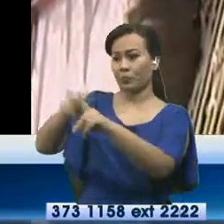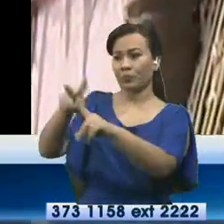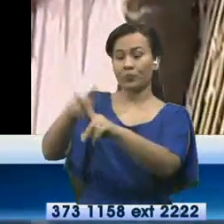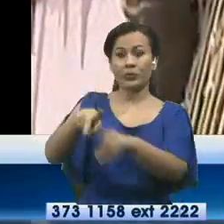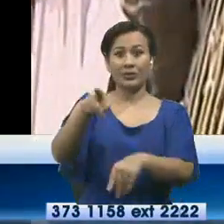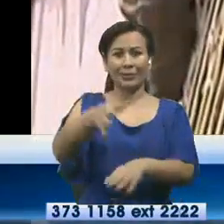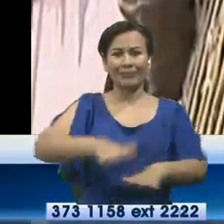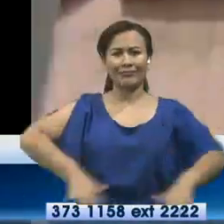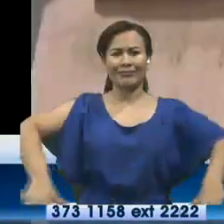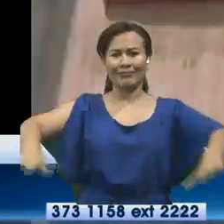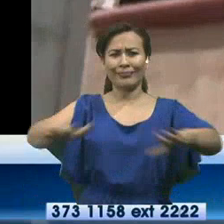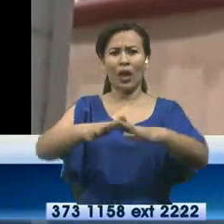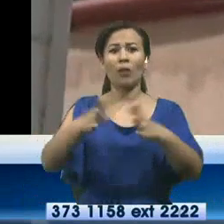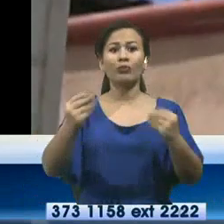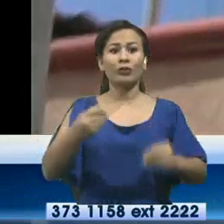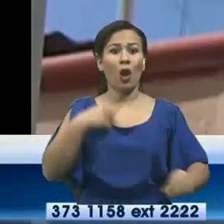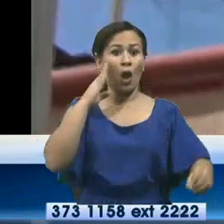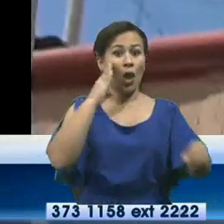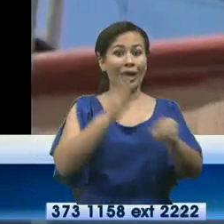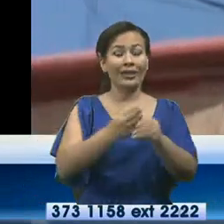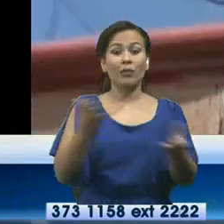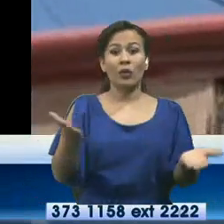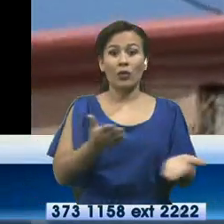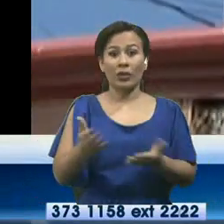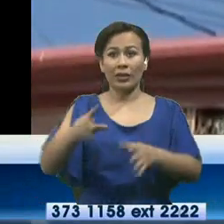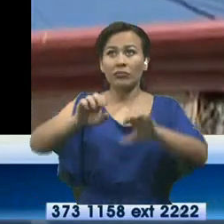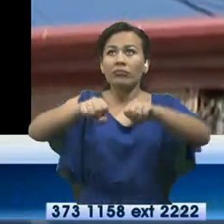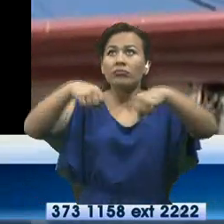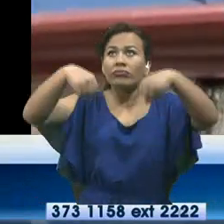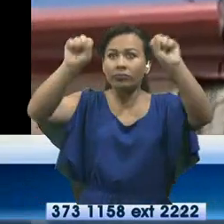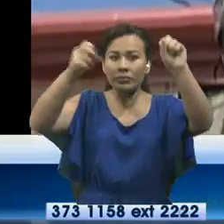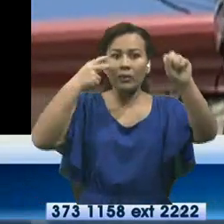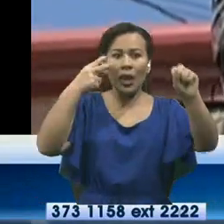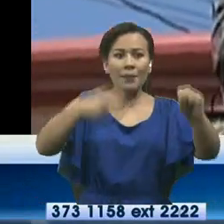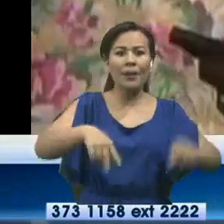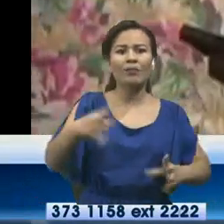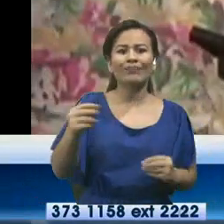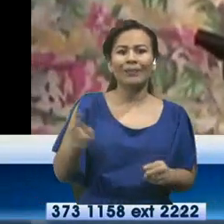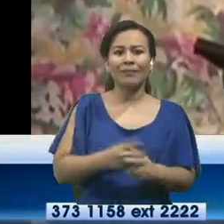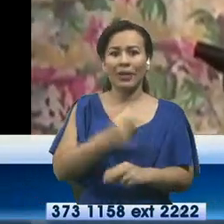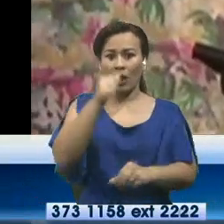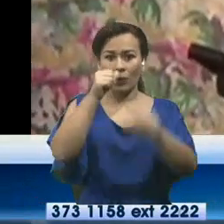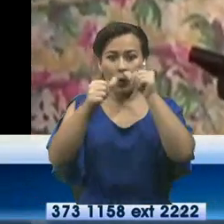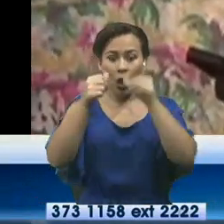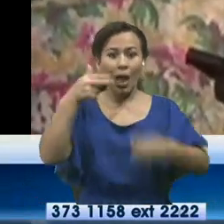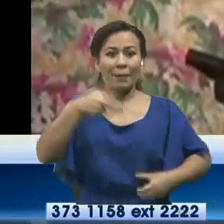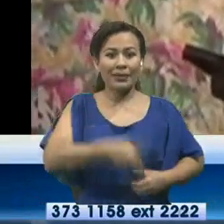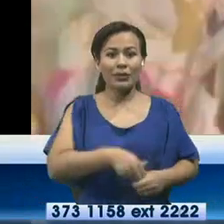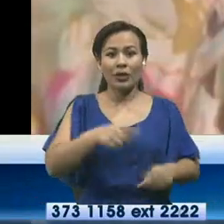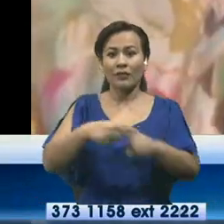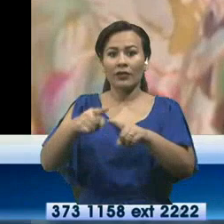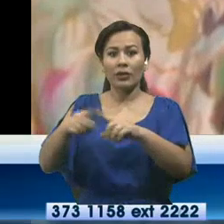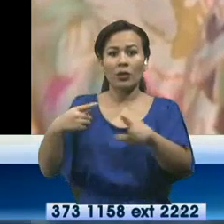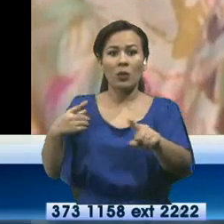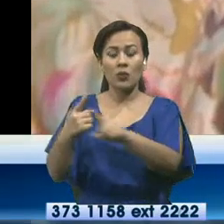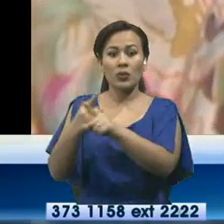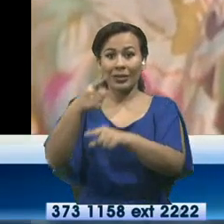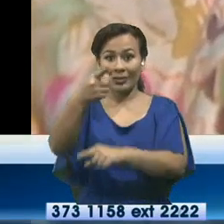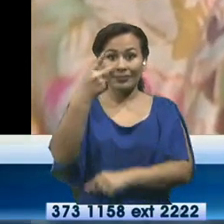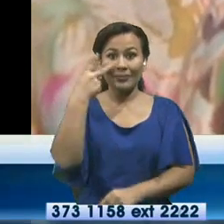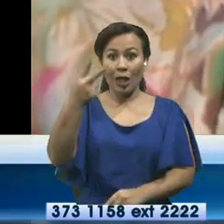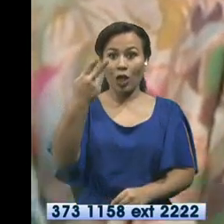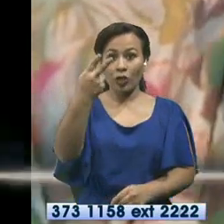como objetivo el decomiso de sustancias sujetas a fiscalización. En las otras viviendas también hay armas,